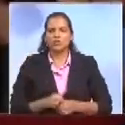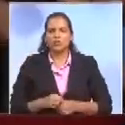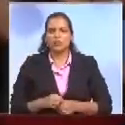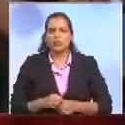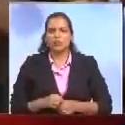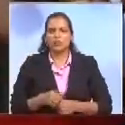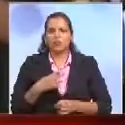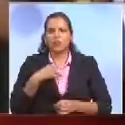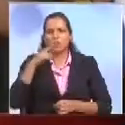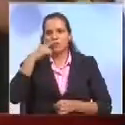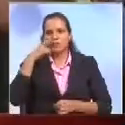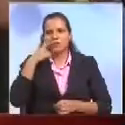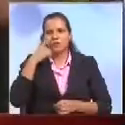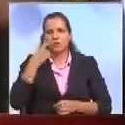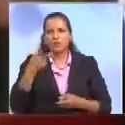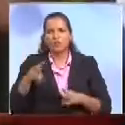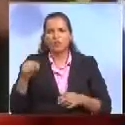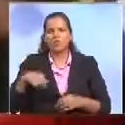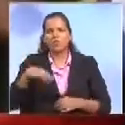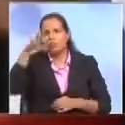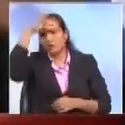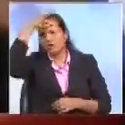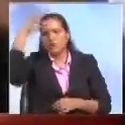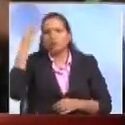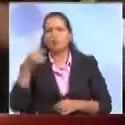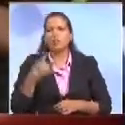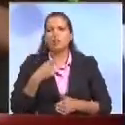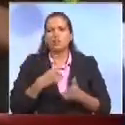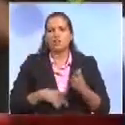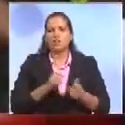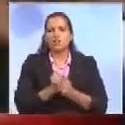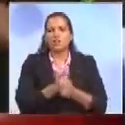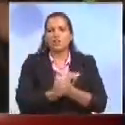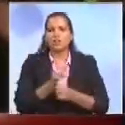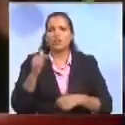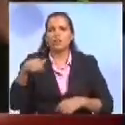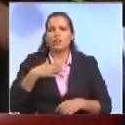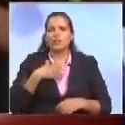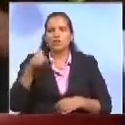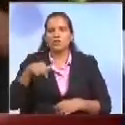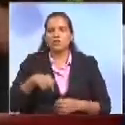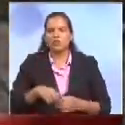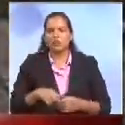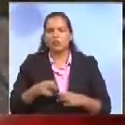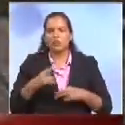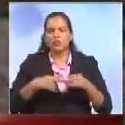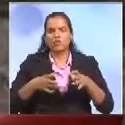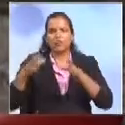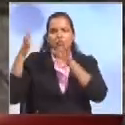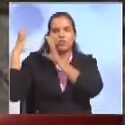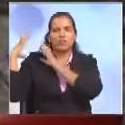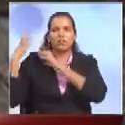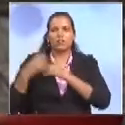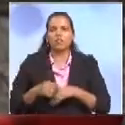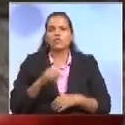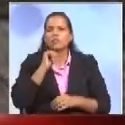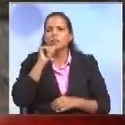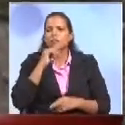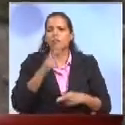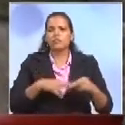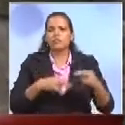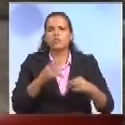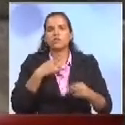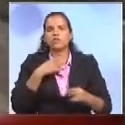que estos señores del orden también están cansados, que cada momento tienen que estar al frente de esto. Ante la falta de obras que